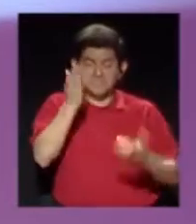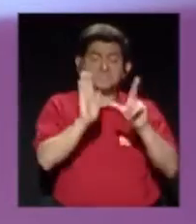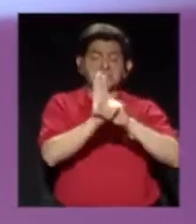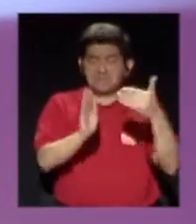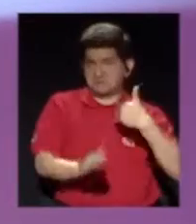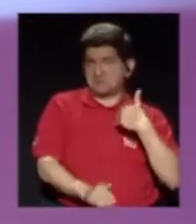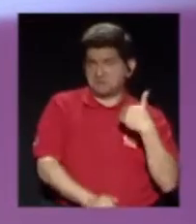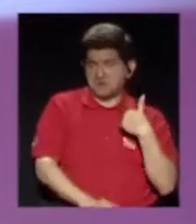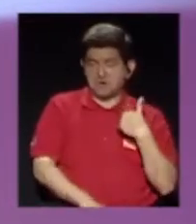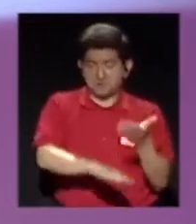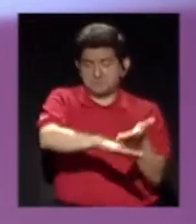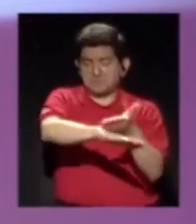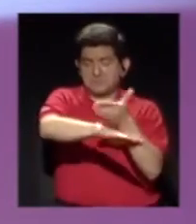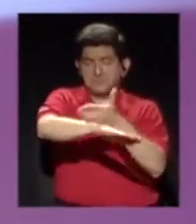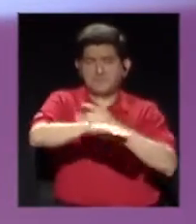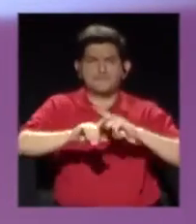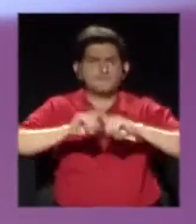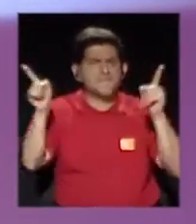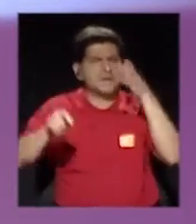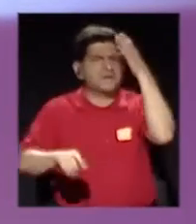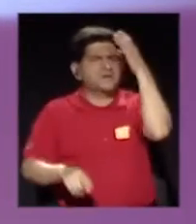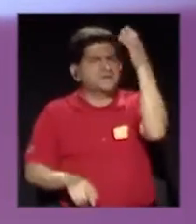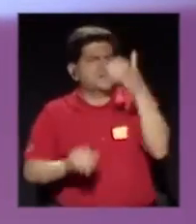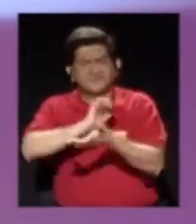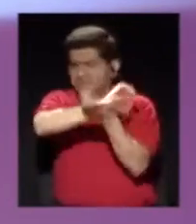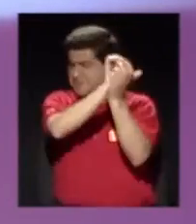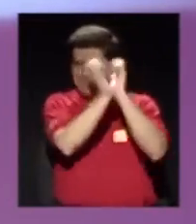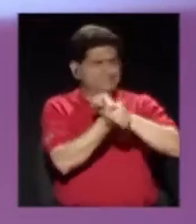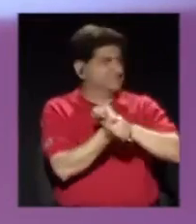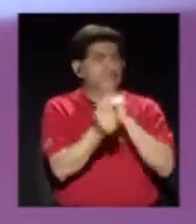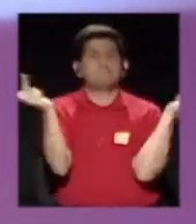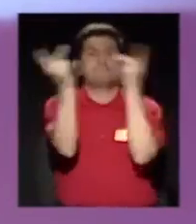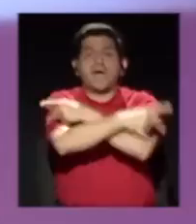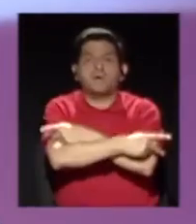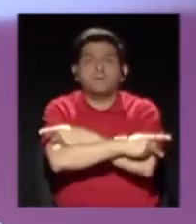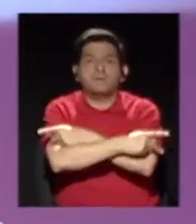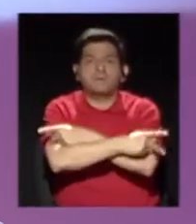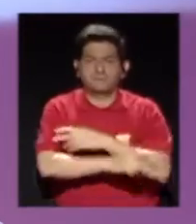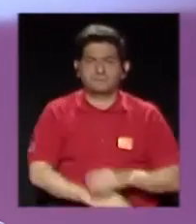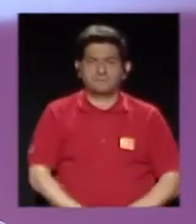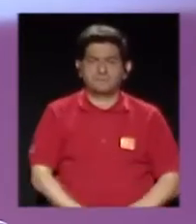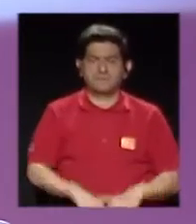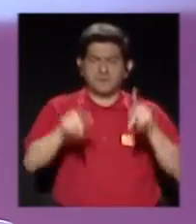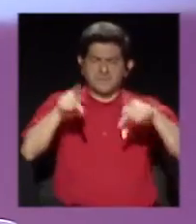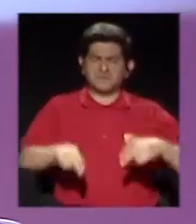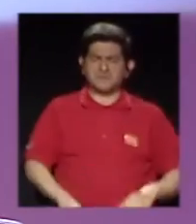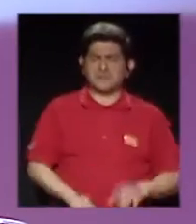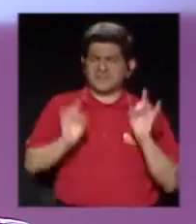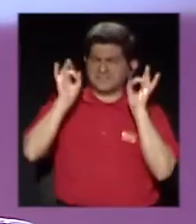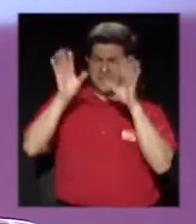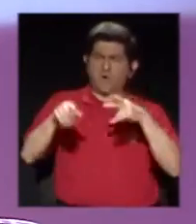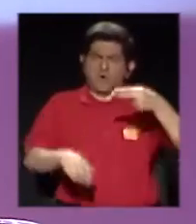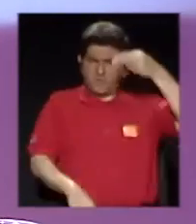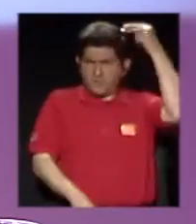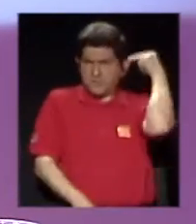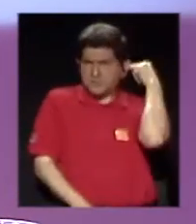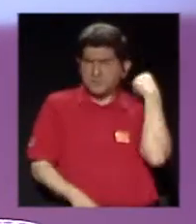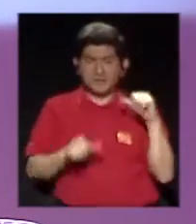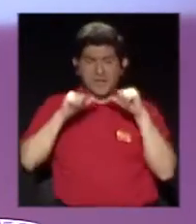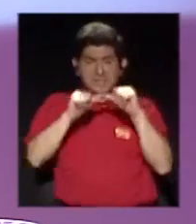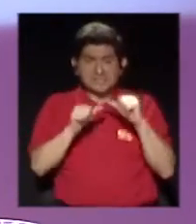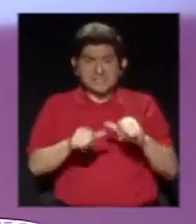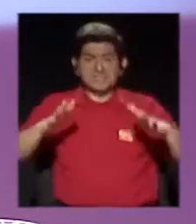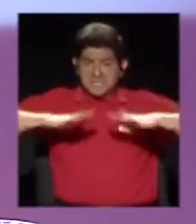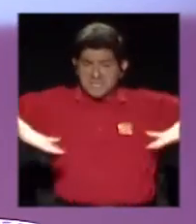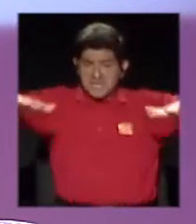que avanzan pero la cultura no cambia pero lo que es peor los homofóbicos la homofobia siguen